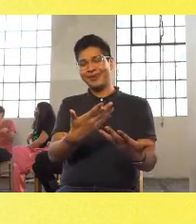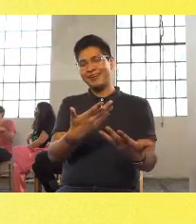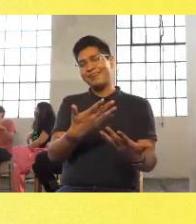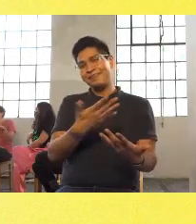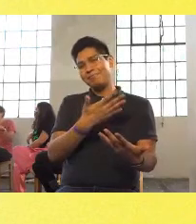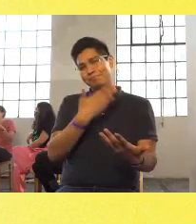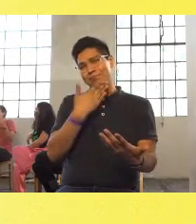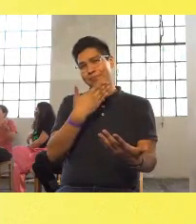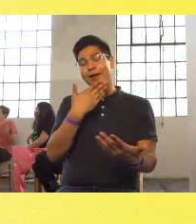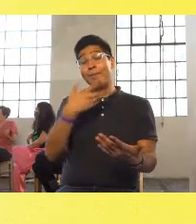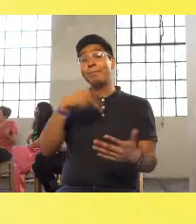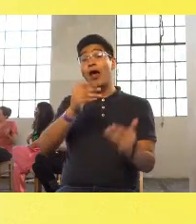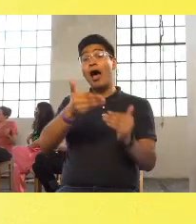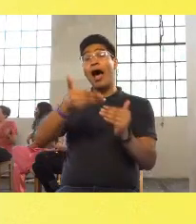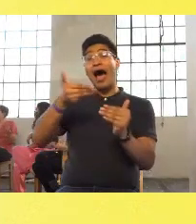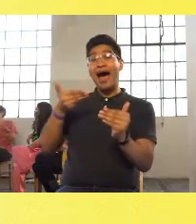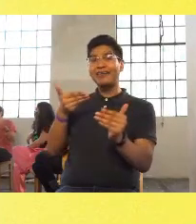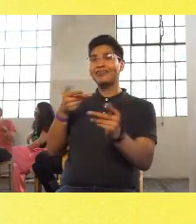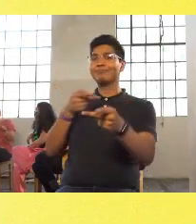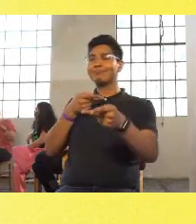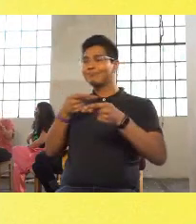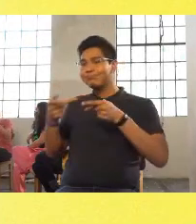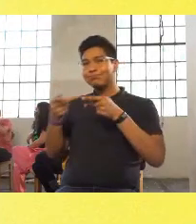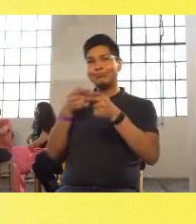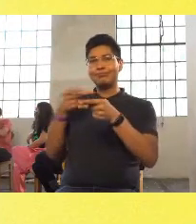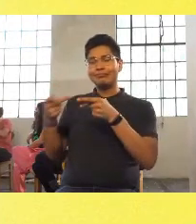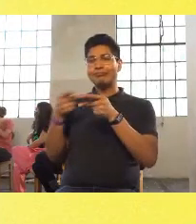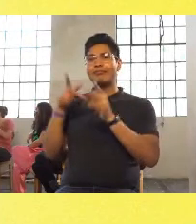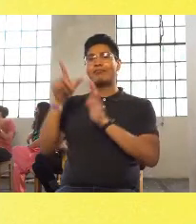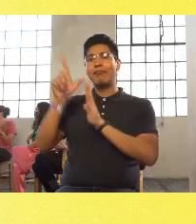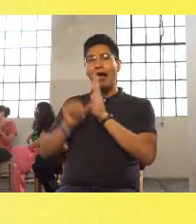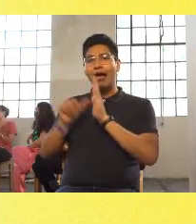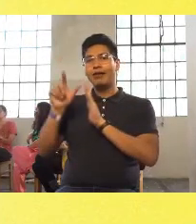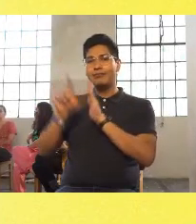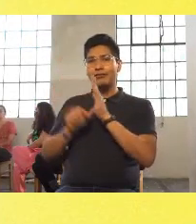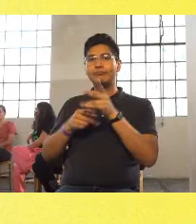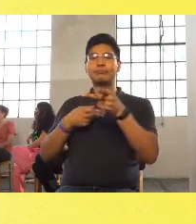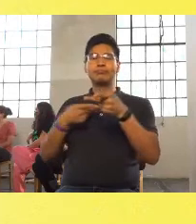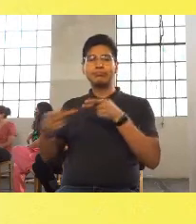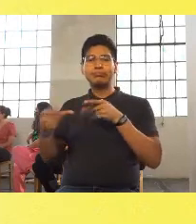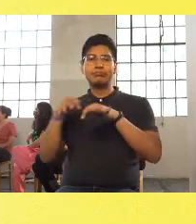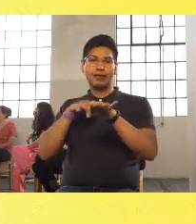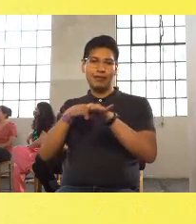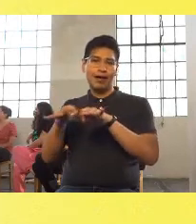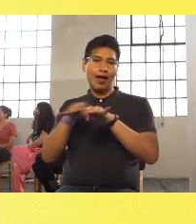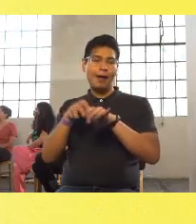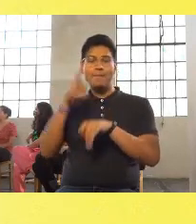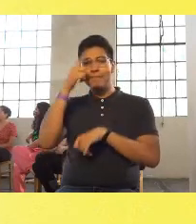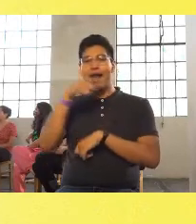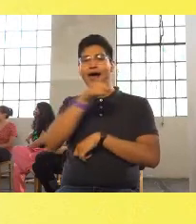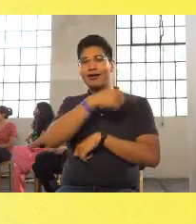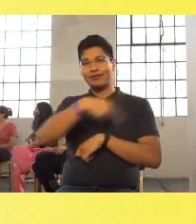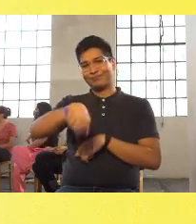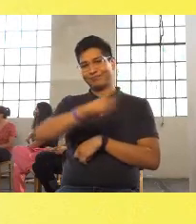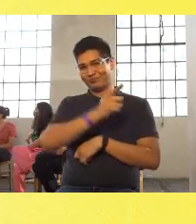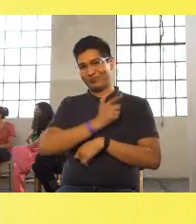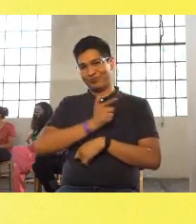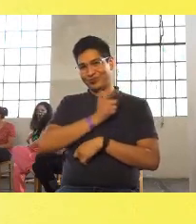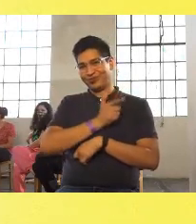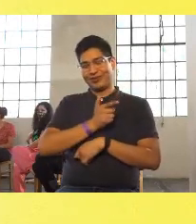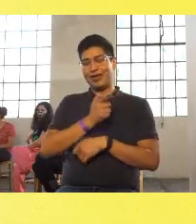de cómo hacemos para que lo que hacemos lo digamos en palabras que a ellos les guste, ¿no? Pero más o menos así.